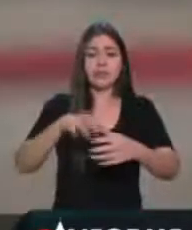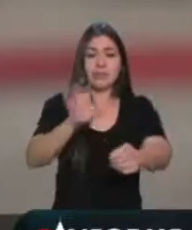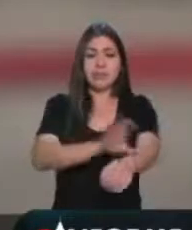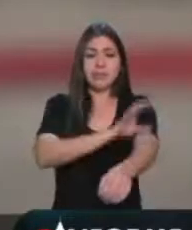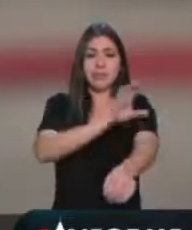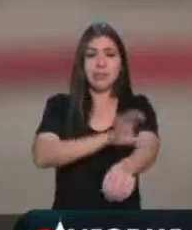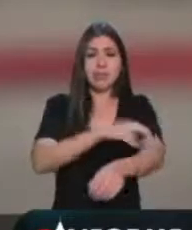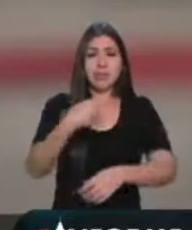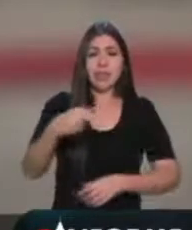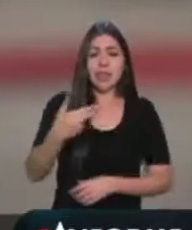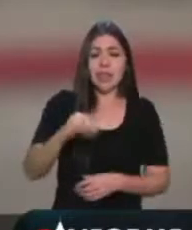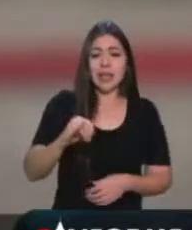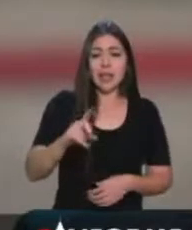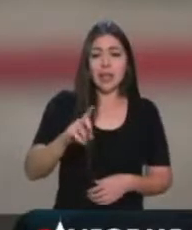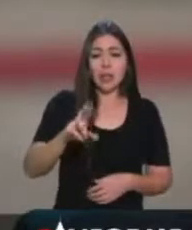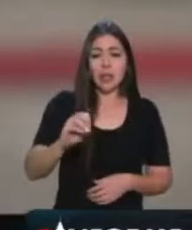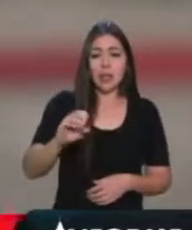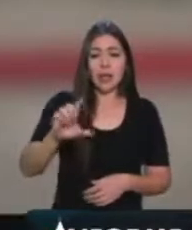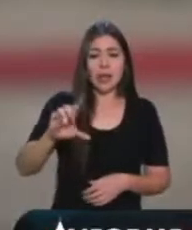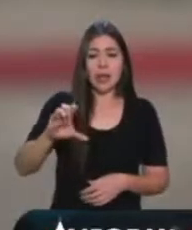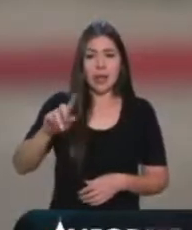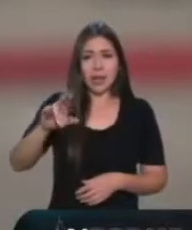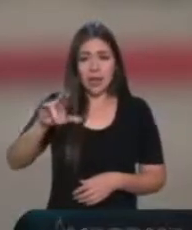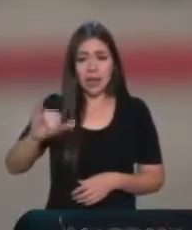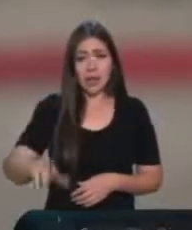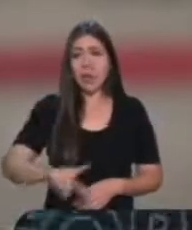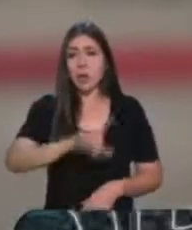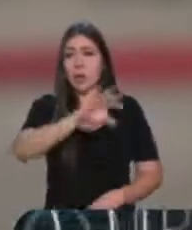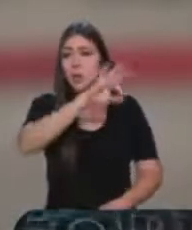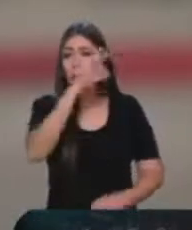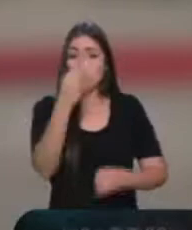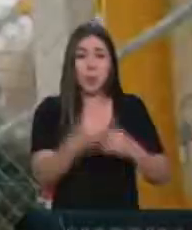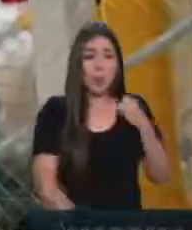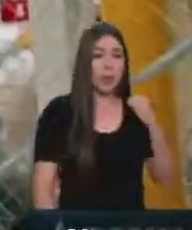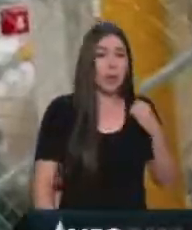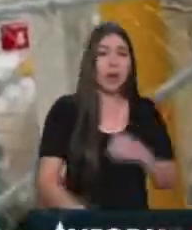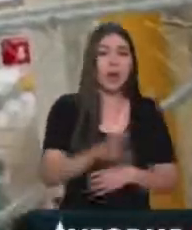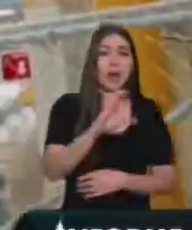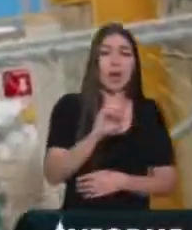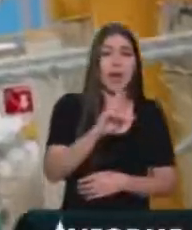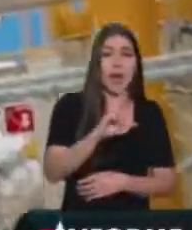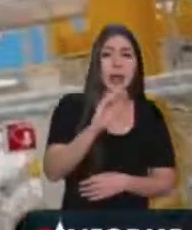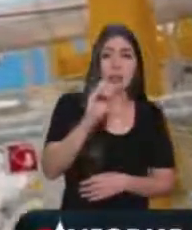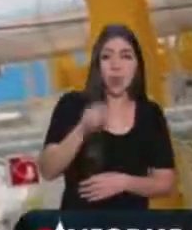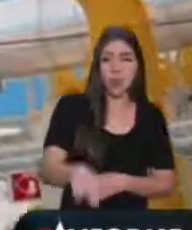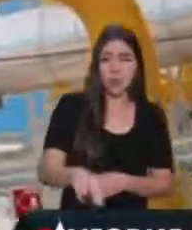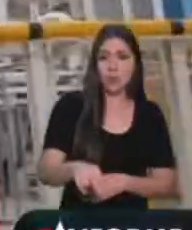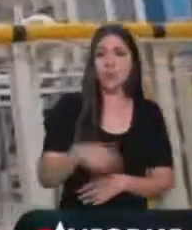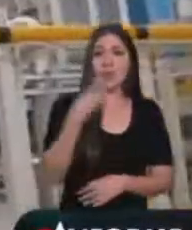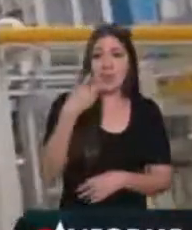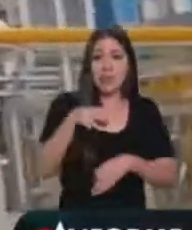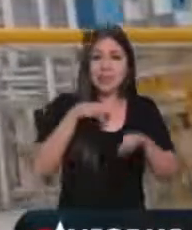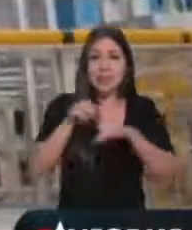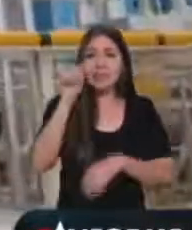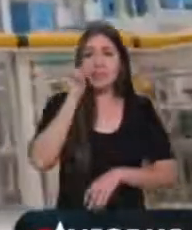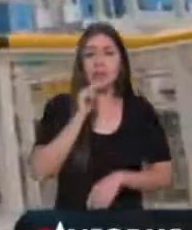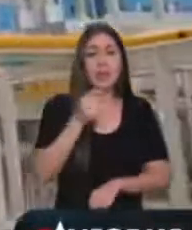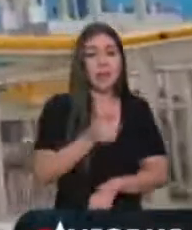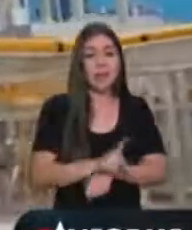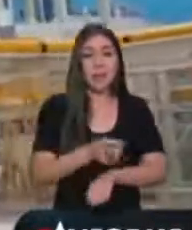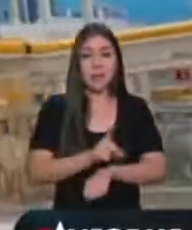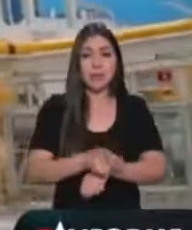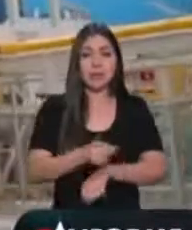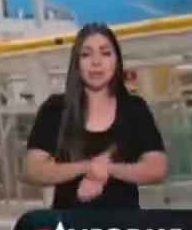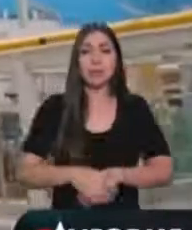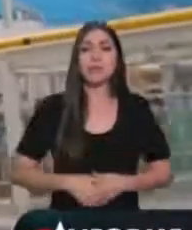la térmica y el carbón. Esto se hace todos los días. El nuevo modelo de reforma plantea subir en orden